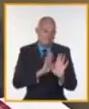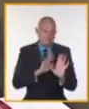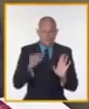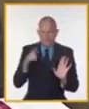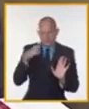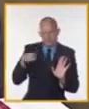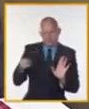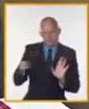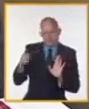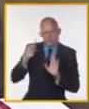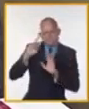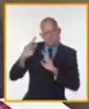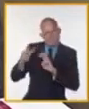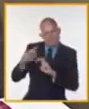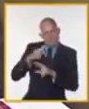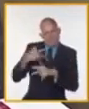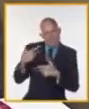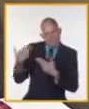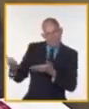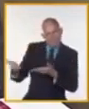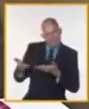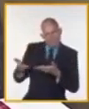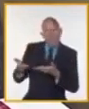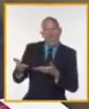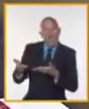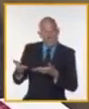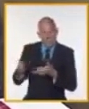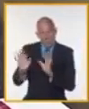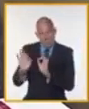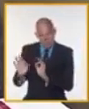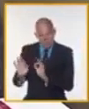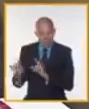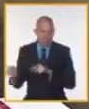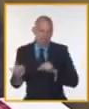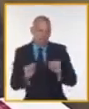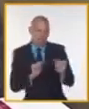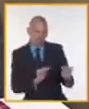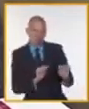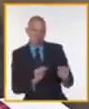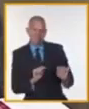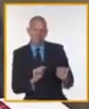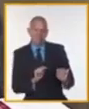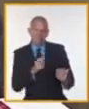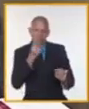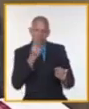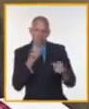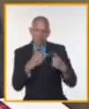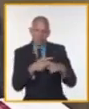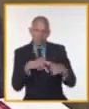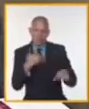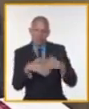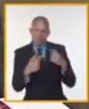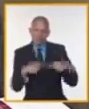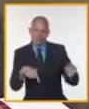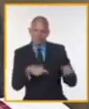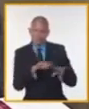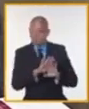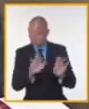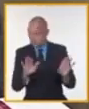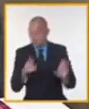tal se decía, hemos presentado en esta etapa un estudio relativo